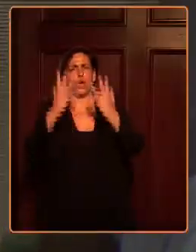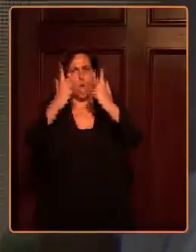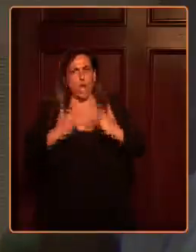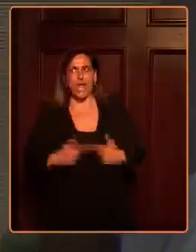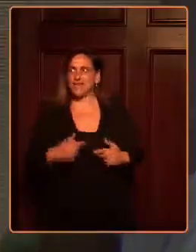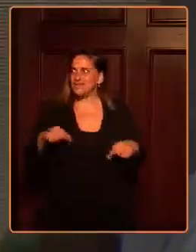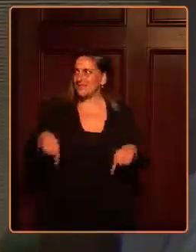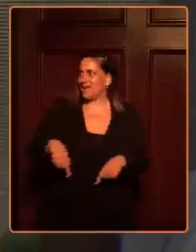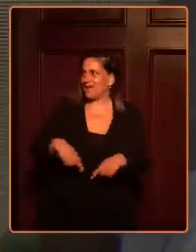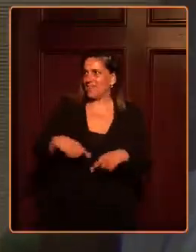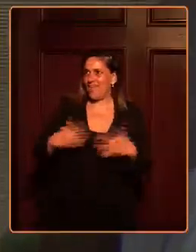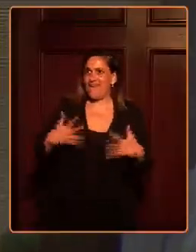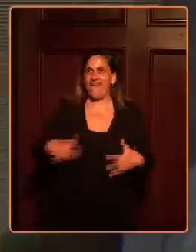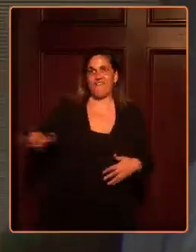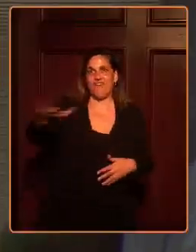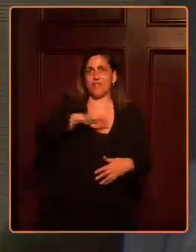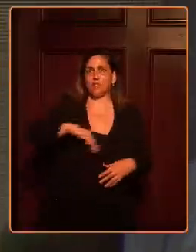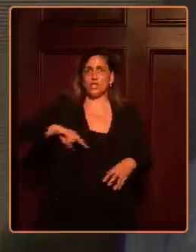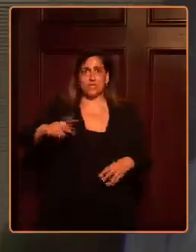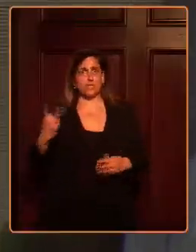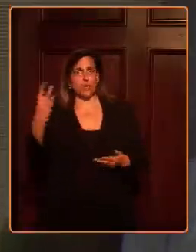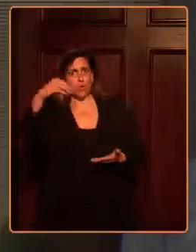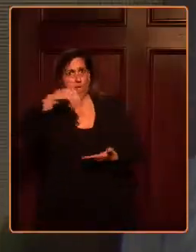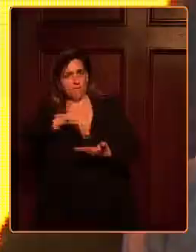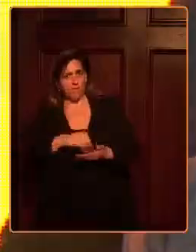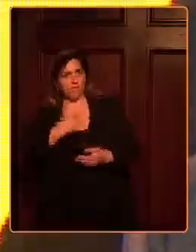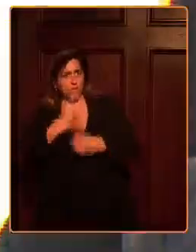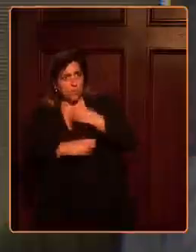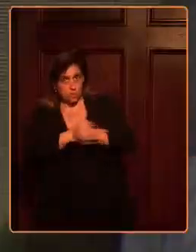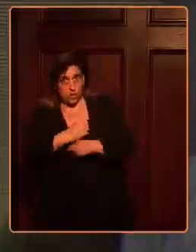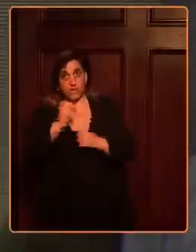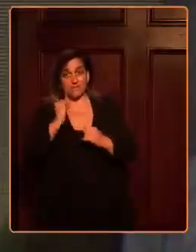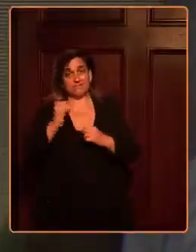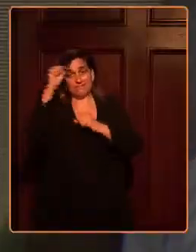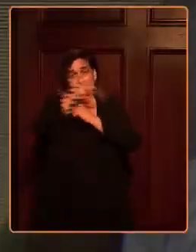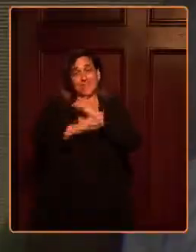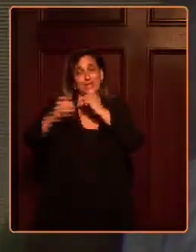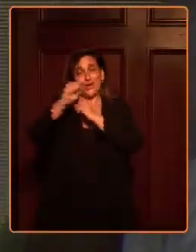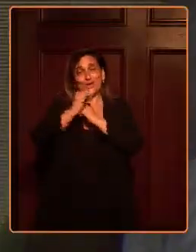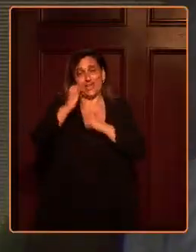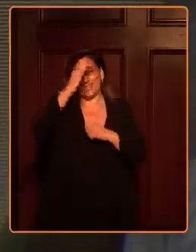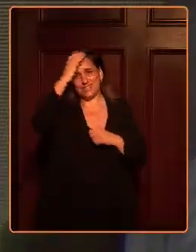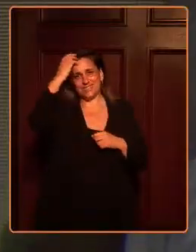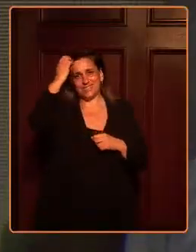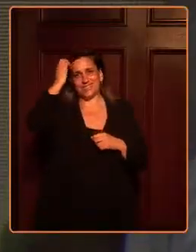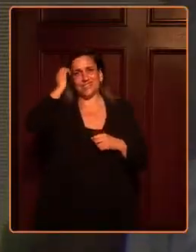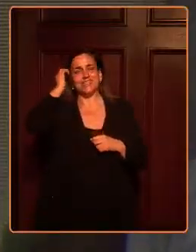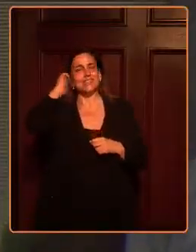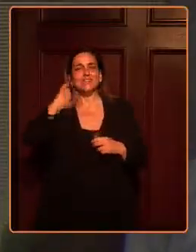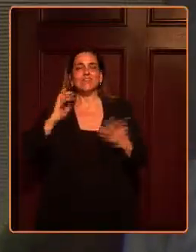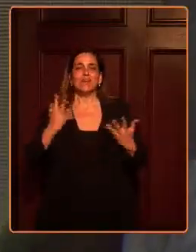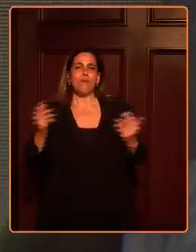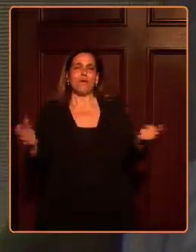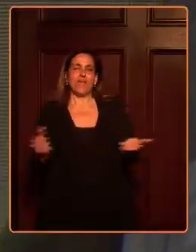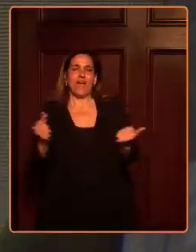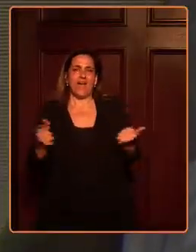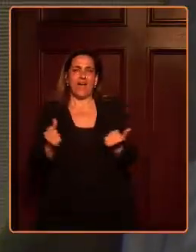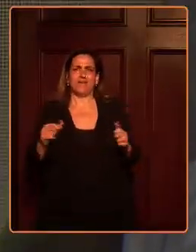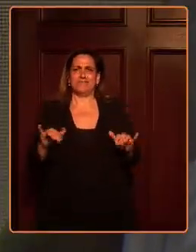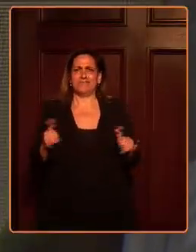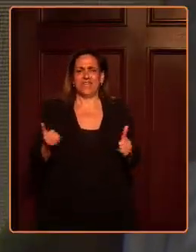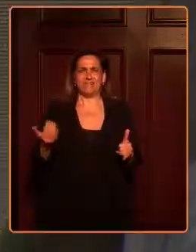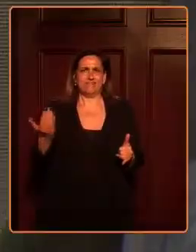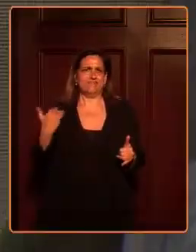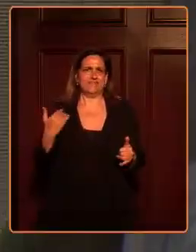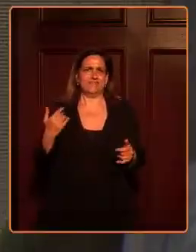este evento súper, que es el segundo, ¿no?, de EduIA, y que esperemos que se convierta en... Ya